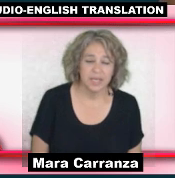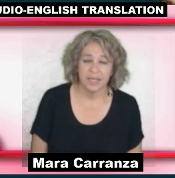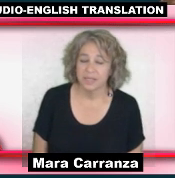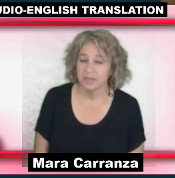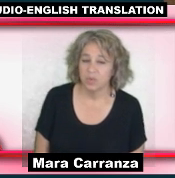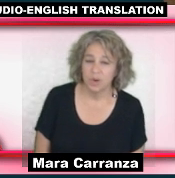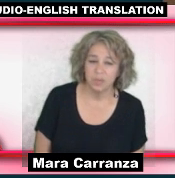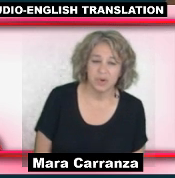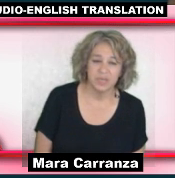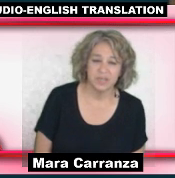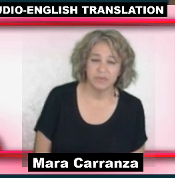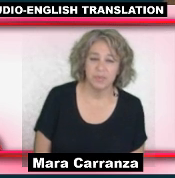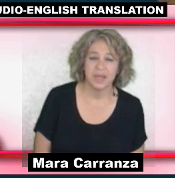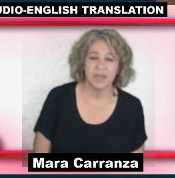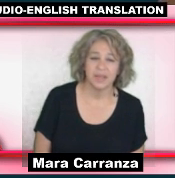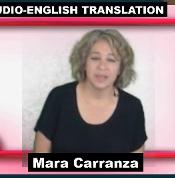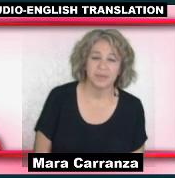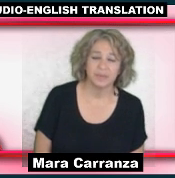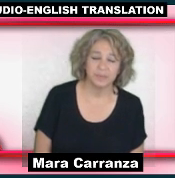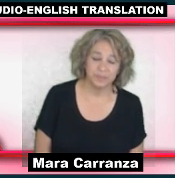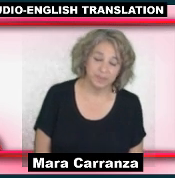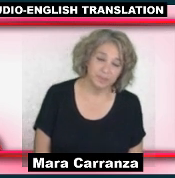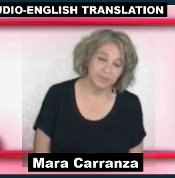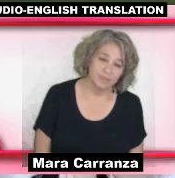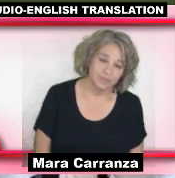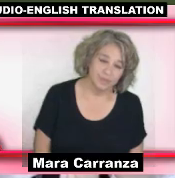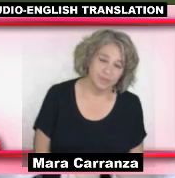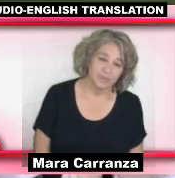municipalities, I guess. One more question from Nayarit.